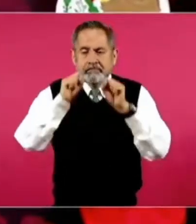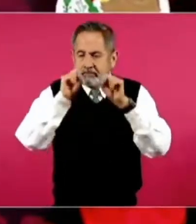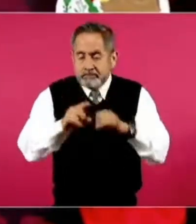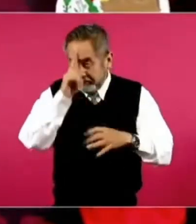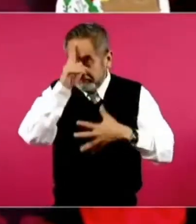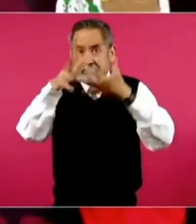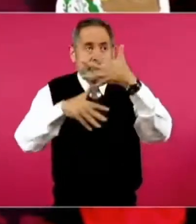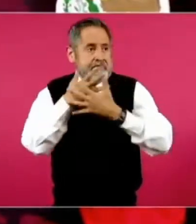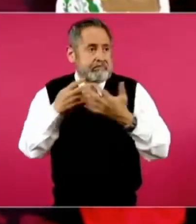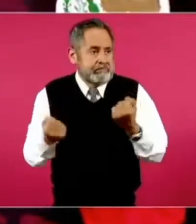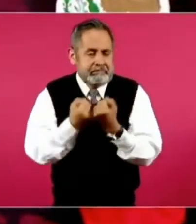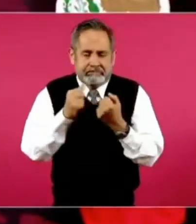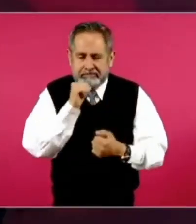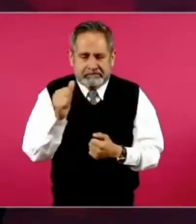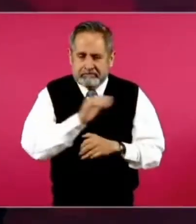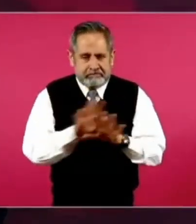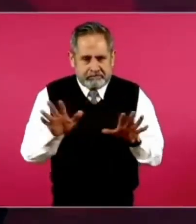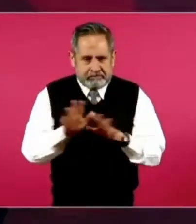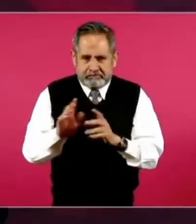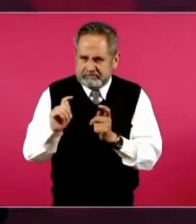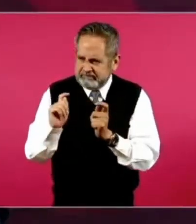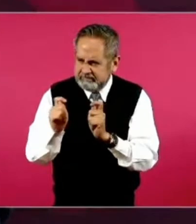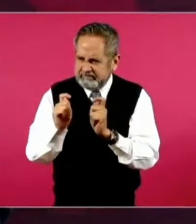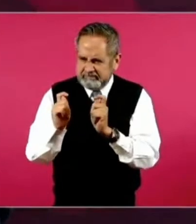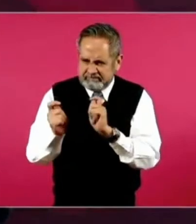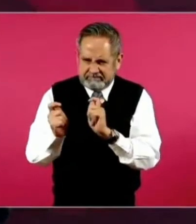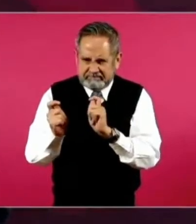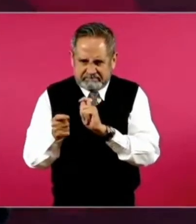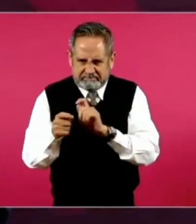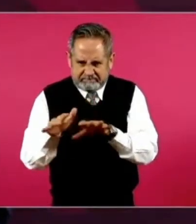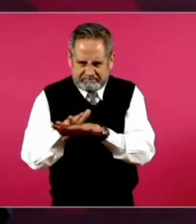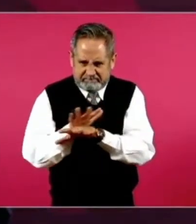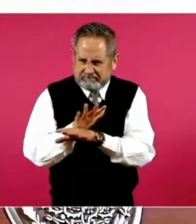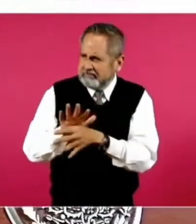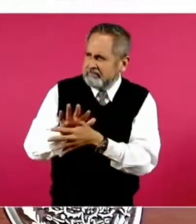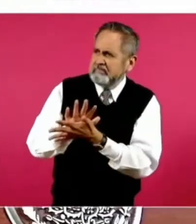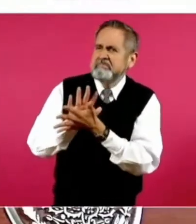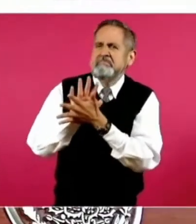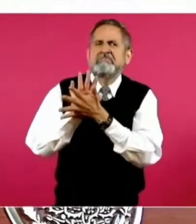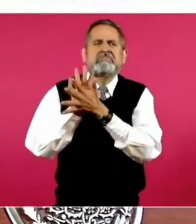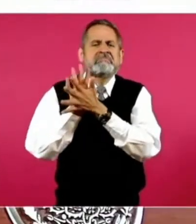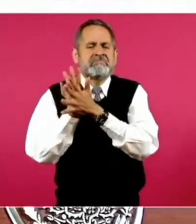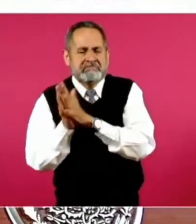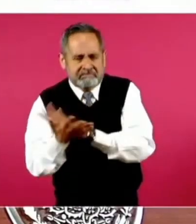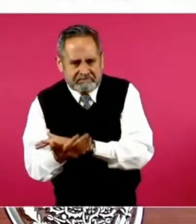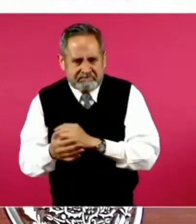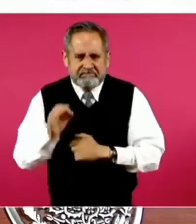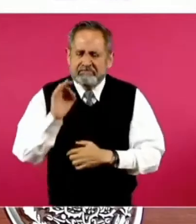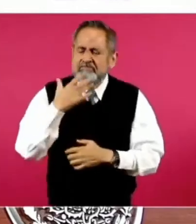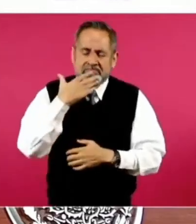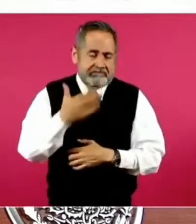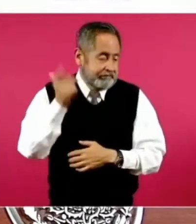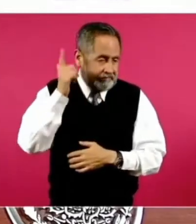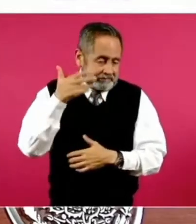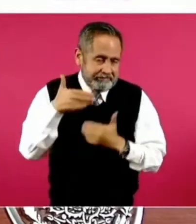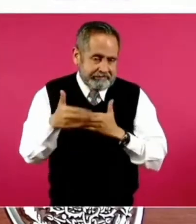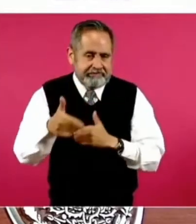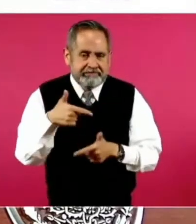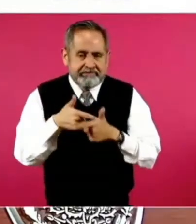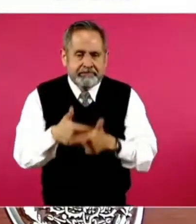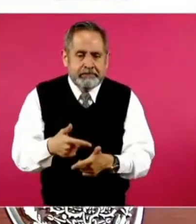violencia, llevando a cabo esta transformación. Pero